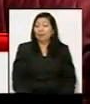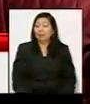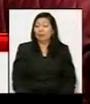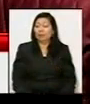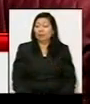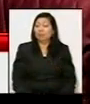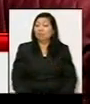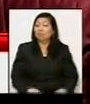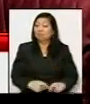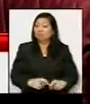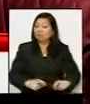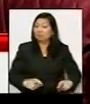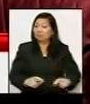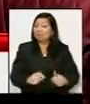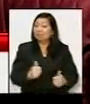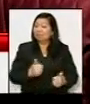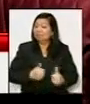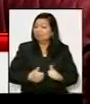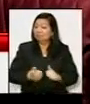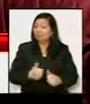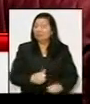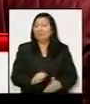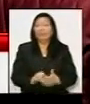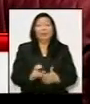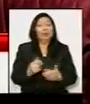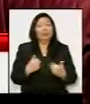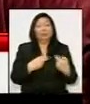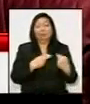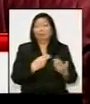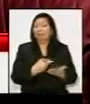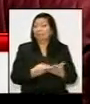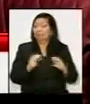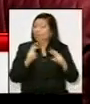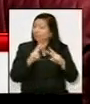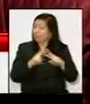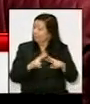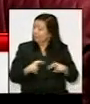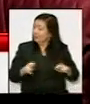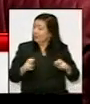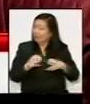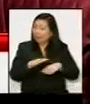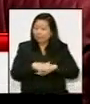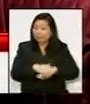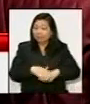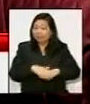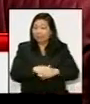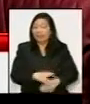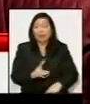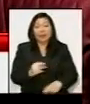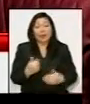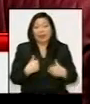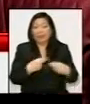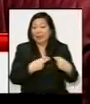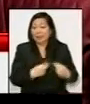que el parlamento se está robando una función que no le corresponde hacer la investigación preparatoria no nos corresponde no nos